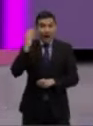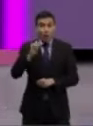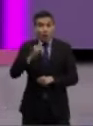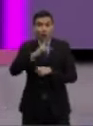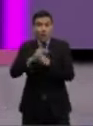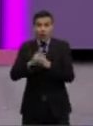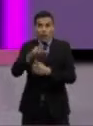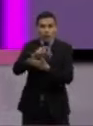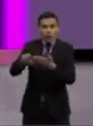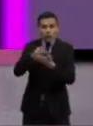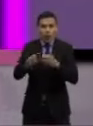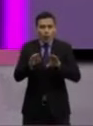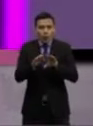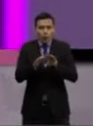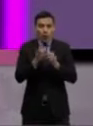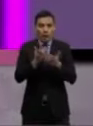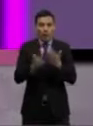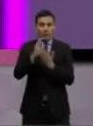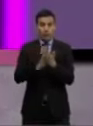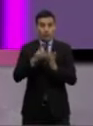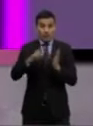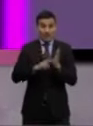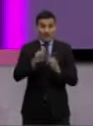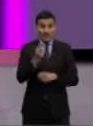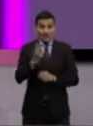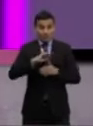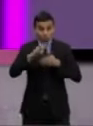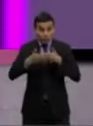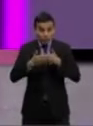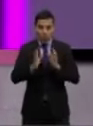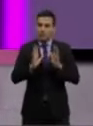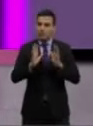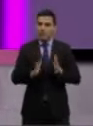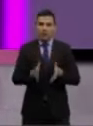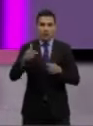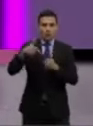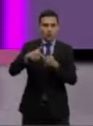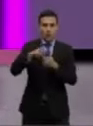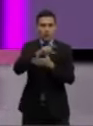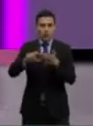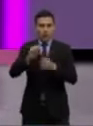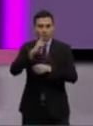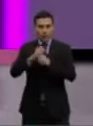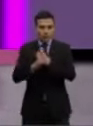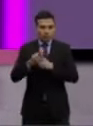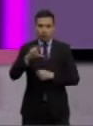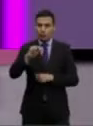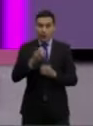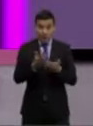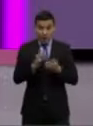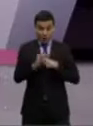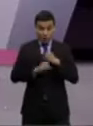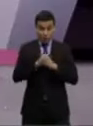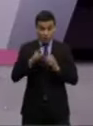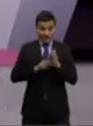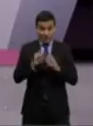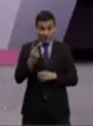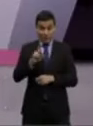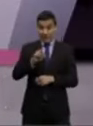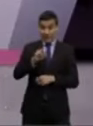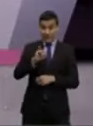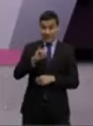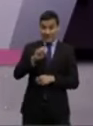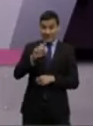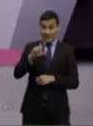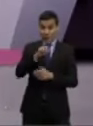y gasolina? Reitero, 2023 ya no vamos a comprar gasolina y este año ya no estamos comprando diésel. A ver, como todavía